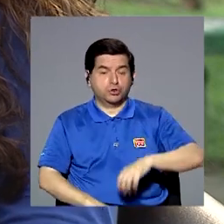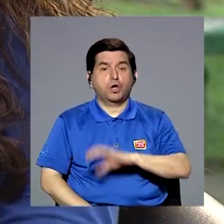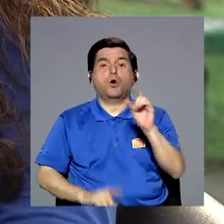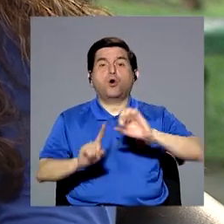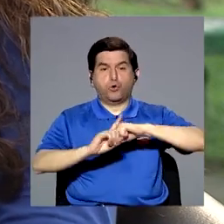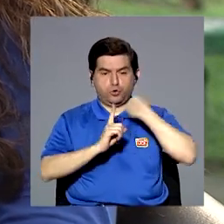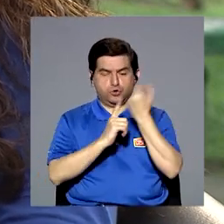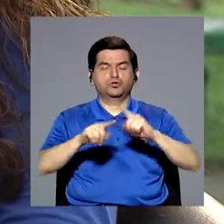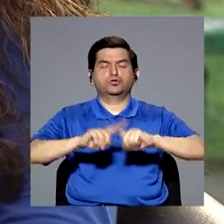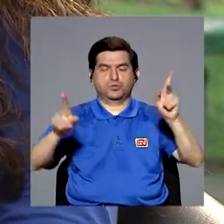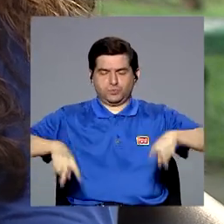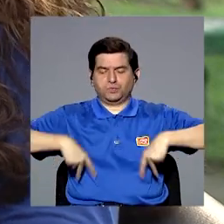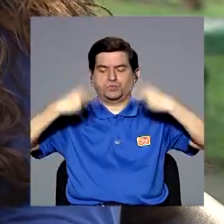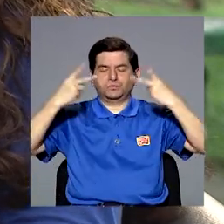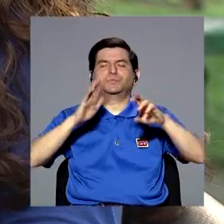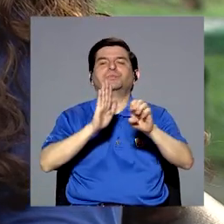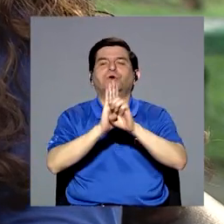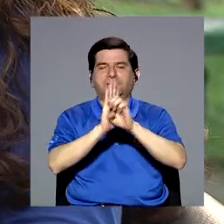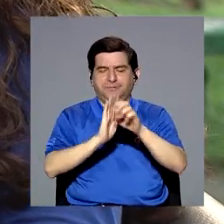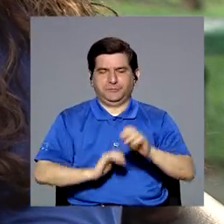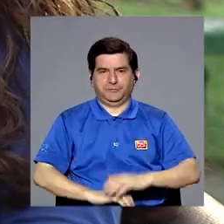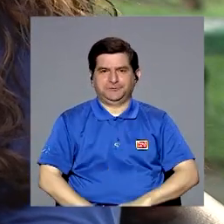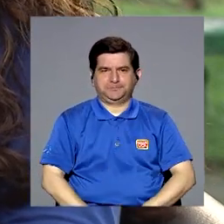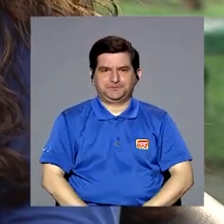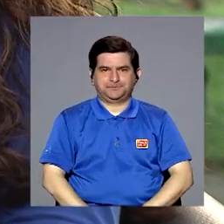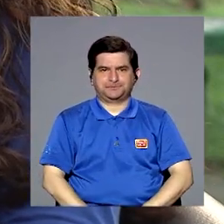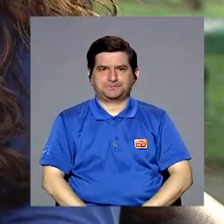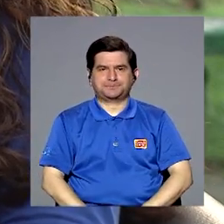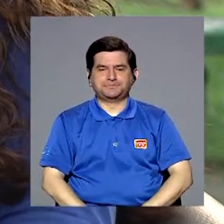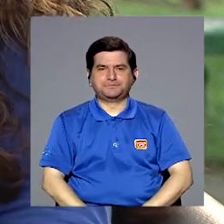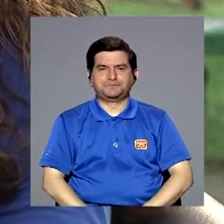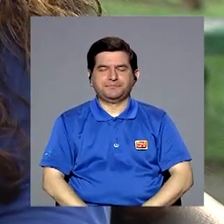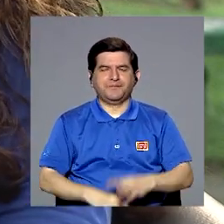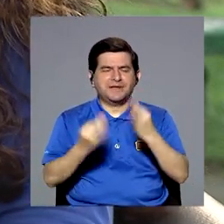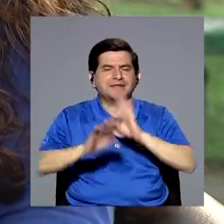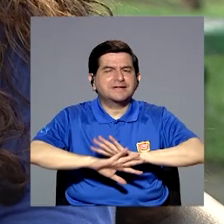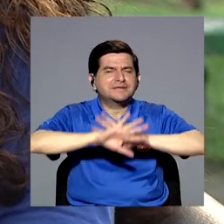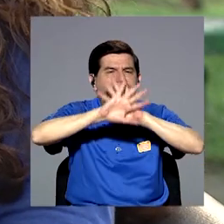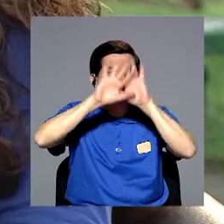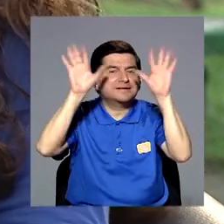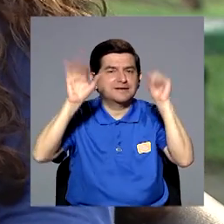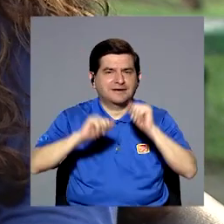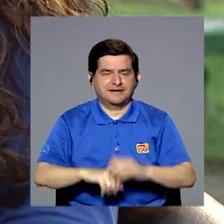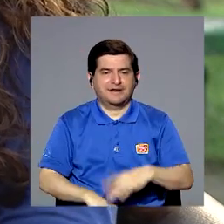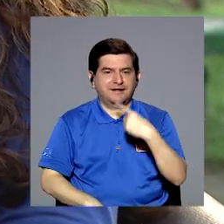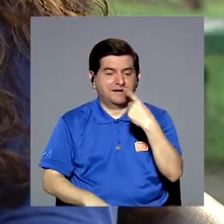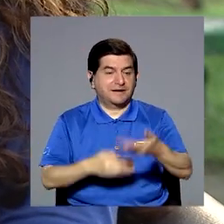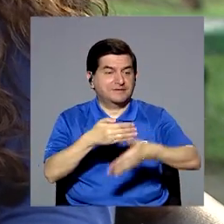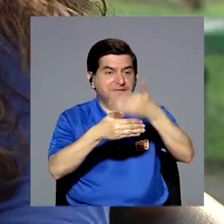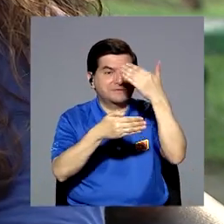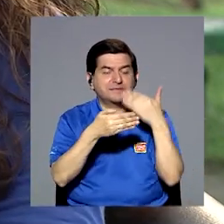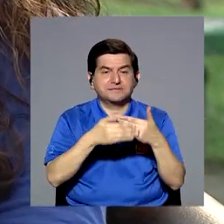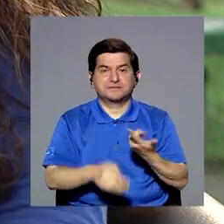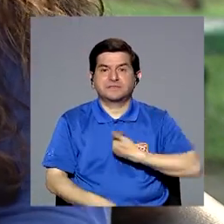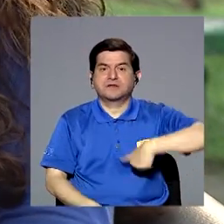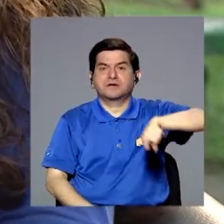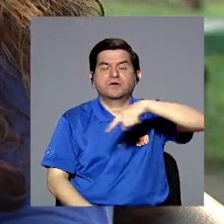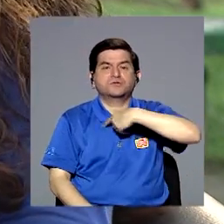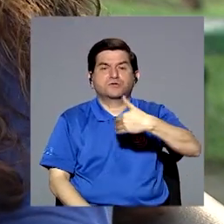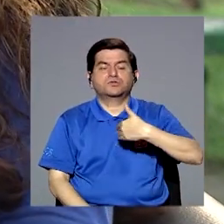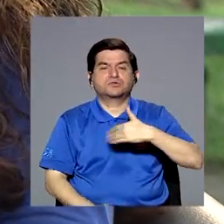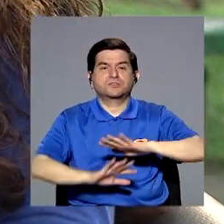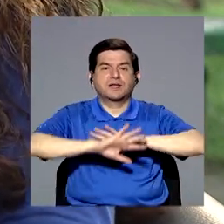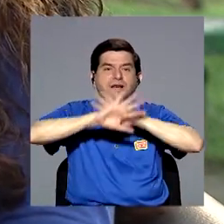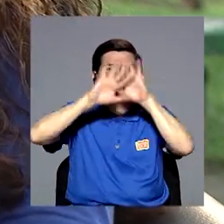momentos o situaciones en la vida. Ajá. Por ejemplo, está la de clarificar, como lo mencionábamos antes, cuando nosotros